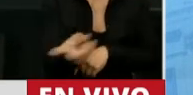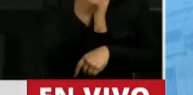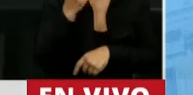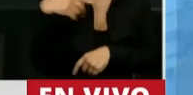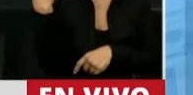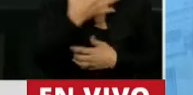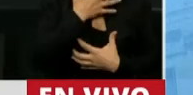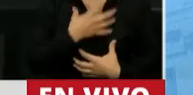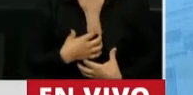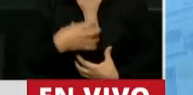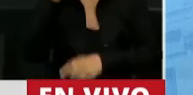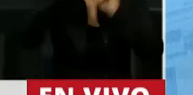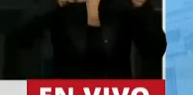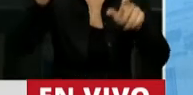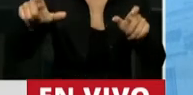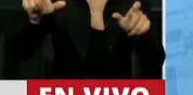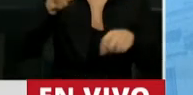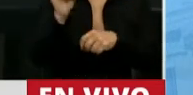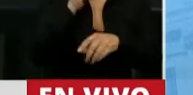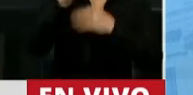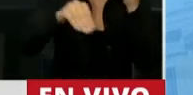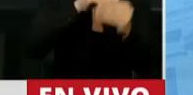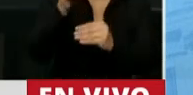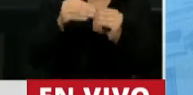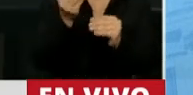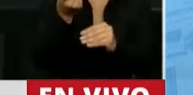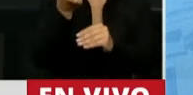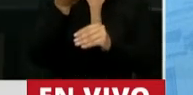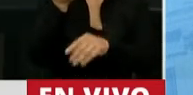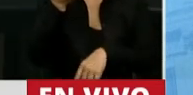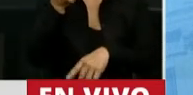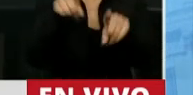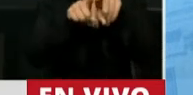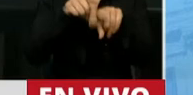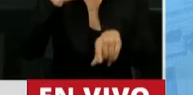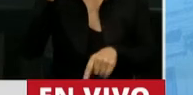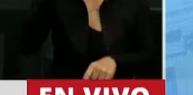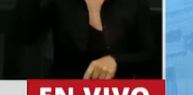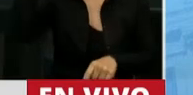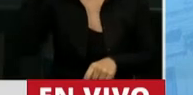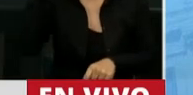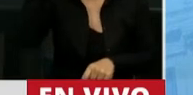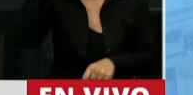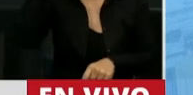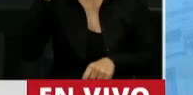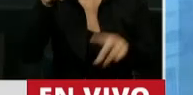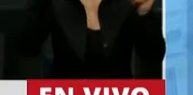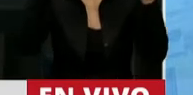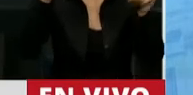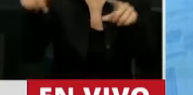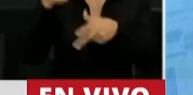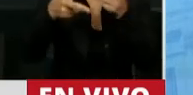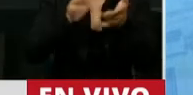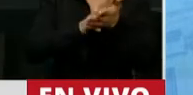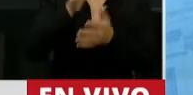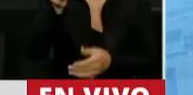interpelan. Gente que no ha podido despedir a sus familiares más cercanos, como pasó con Solange. El tema lacerante que comentaba hoy